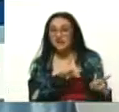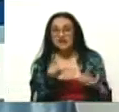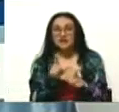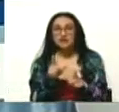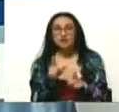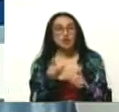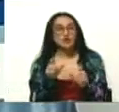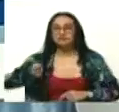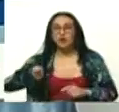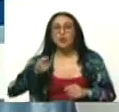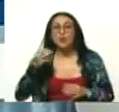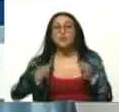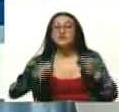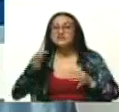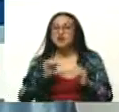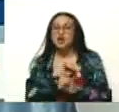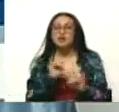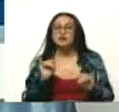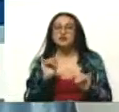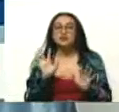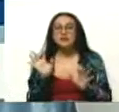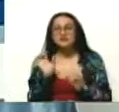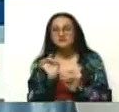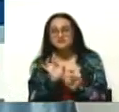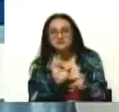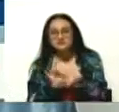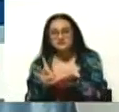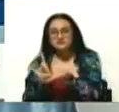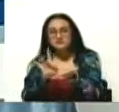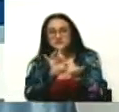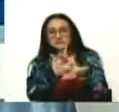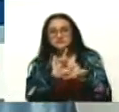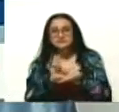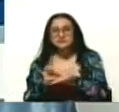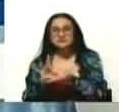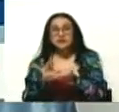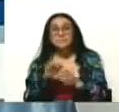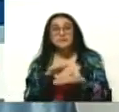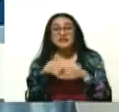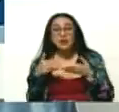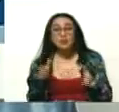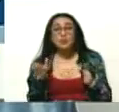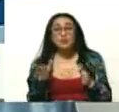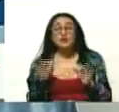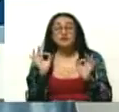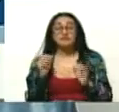sentencia definitiva, depuración del Ministerio Público de alto impacto.